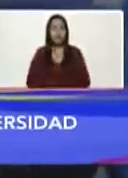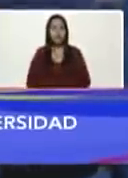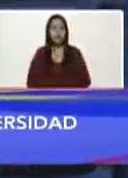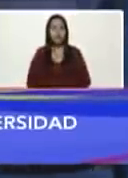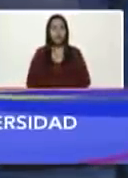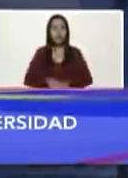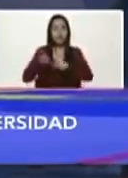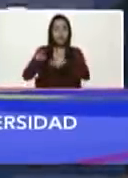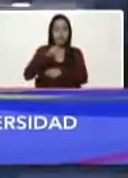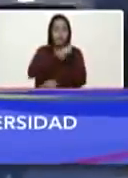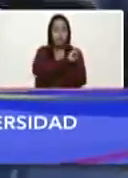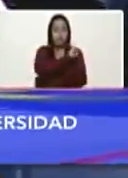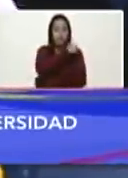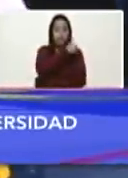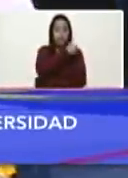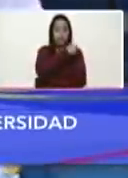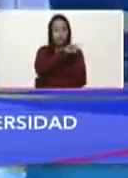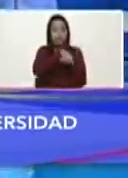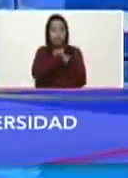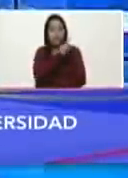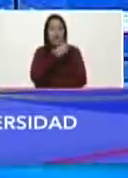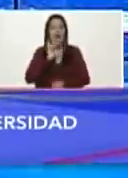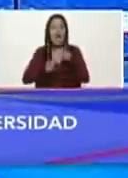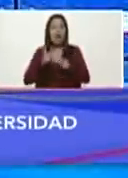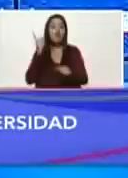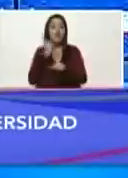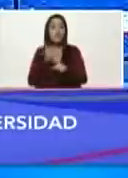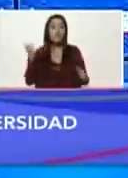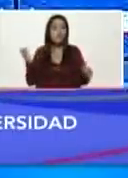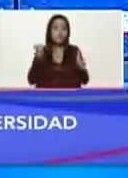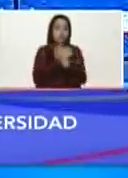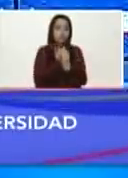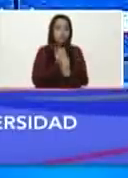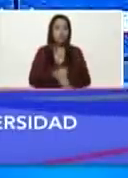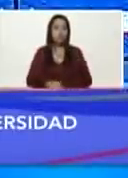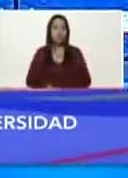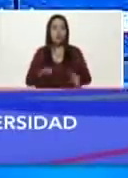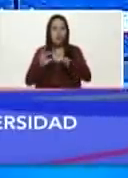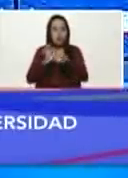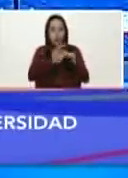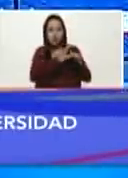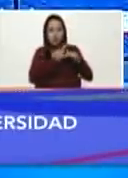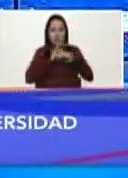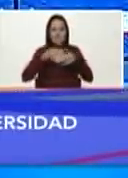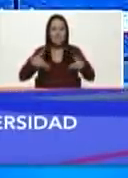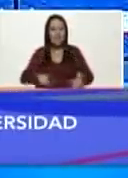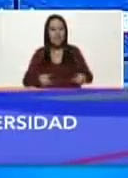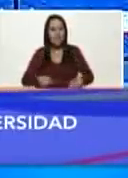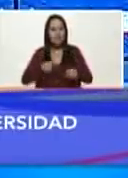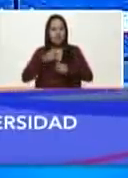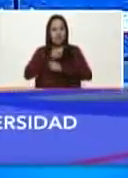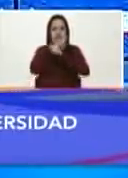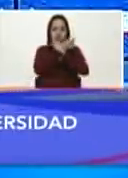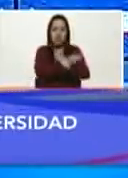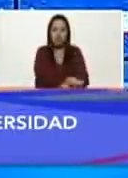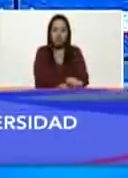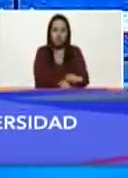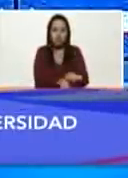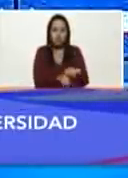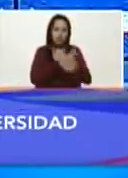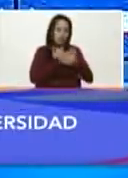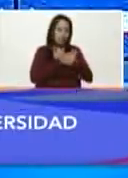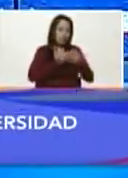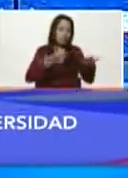rectorísimo Alvarado. Hay algo que hay que lograr, que es unir el esfuerzo de graduación, la vocación